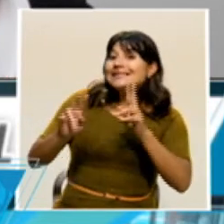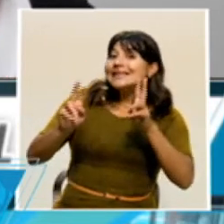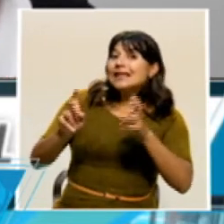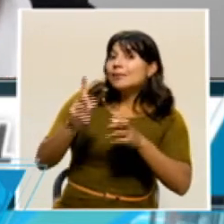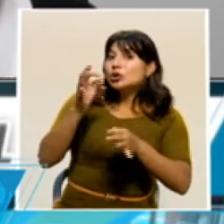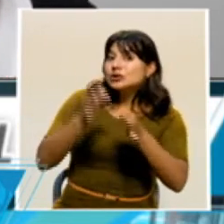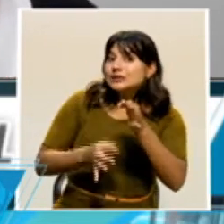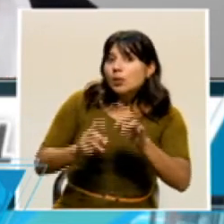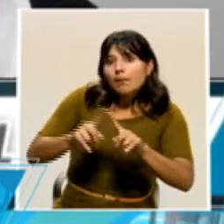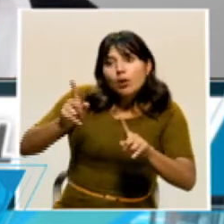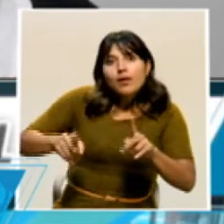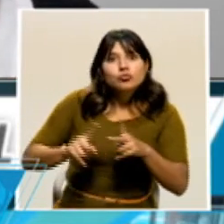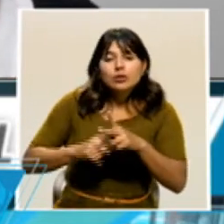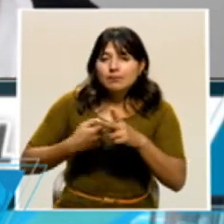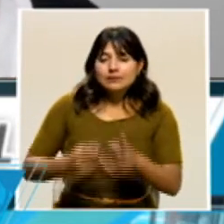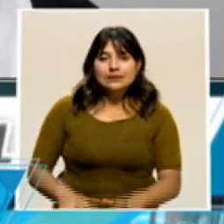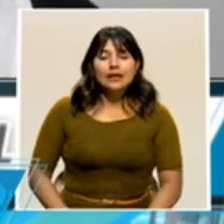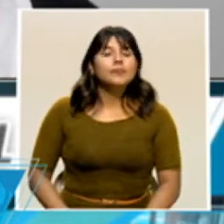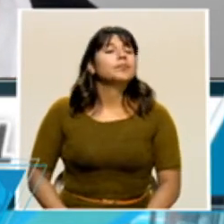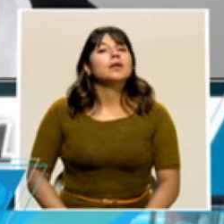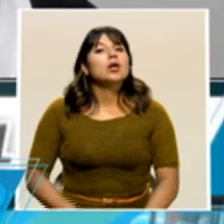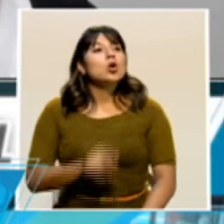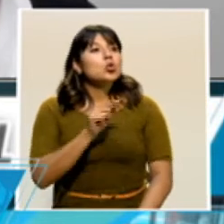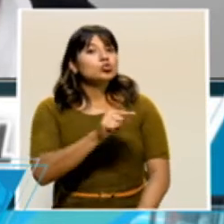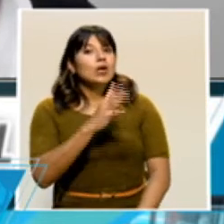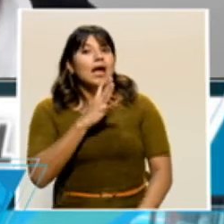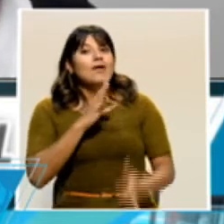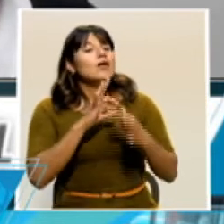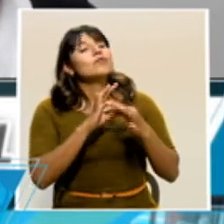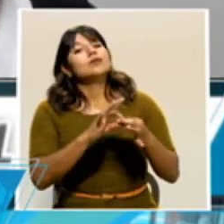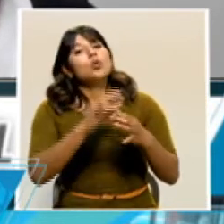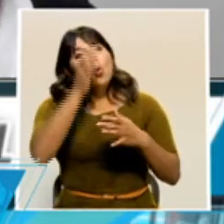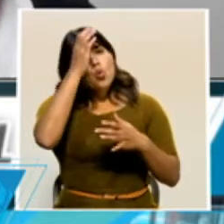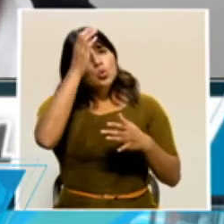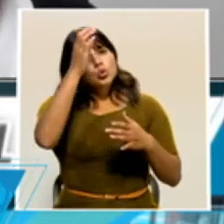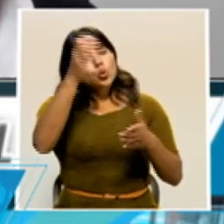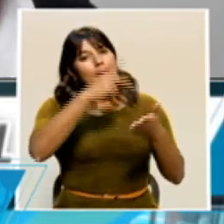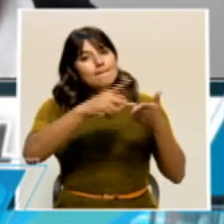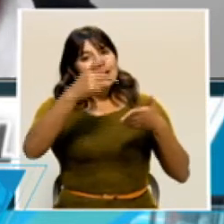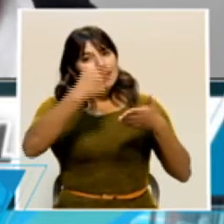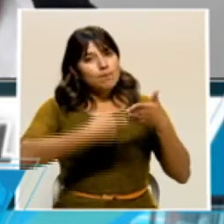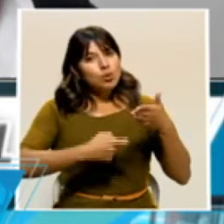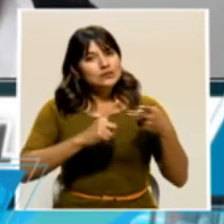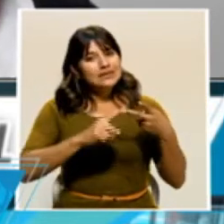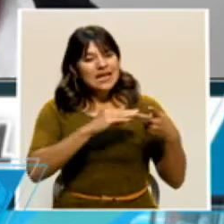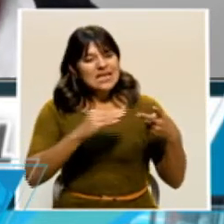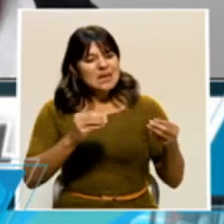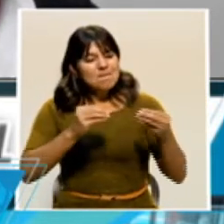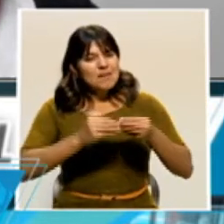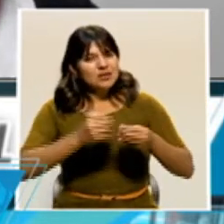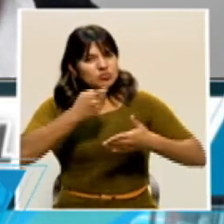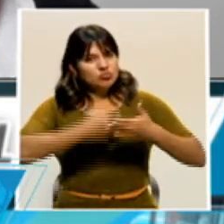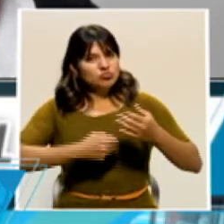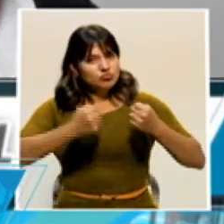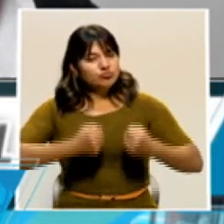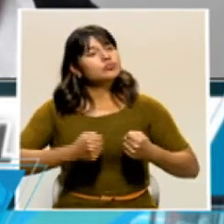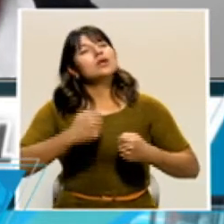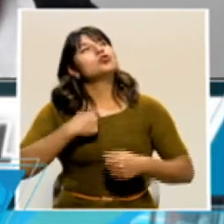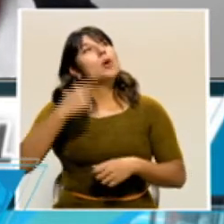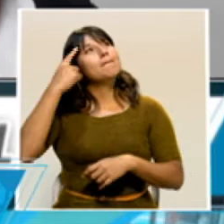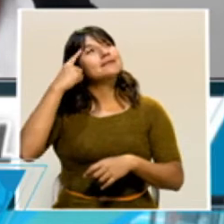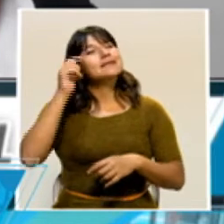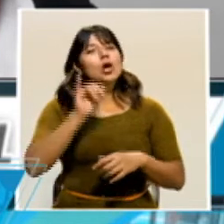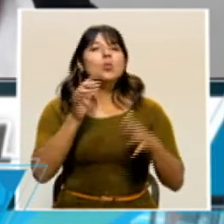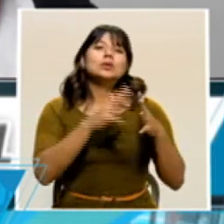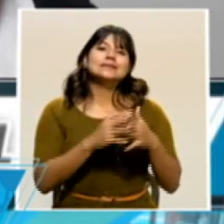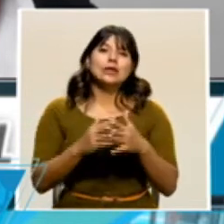empezar. Marta, justamente usted habla de cultura tributaria y de una mayor firmeza. Yo estaba pensando en el caso de Estados